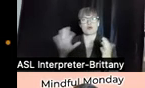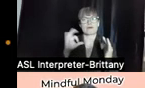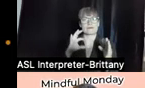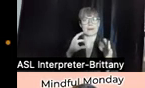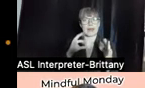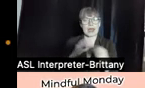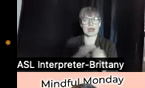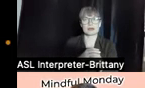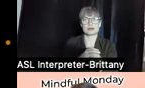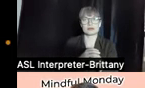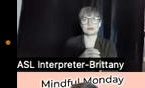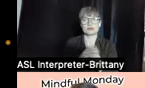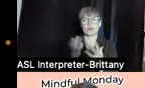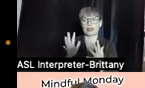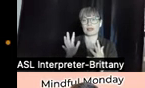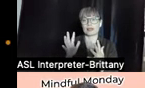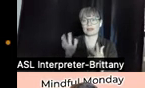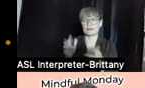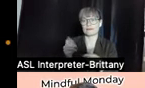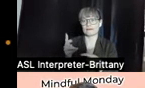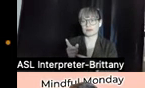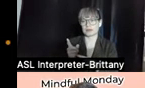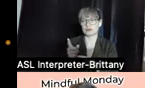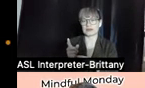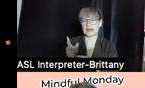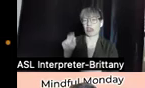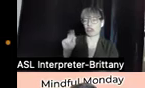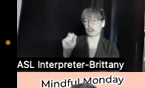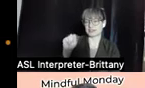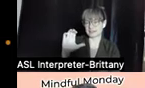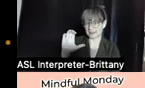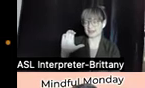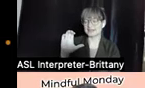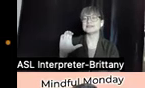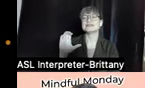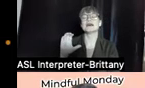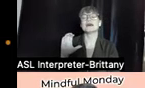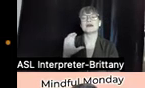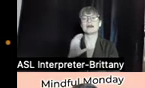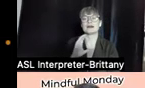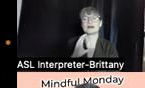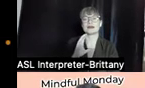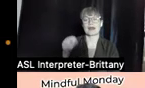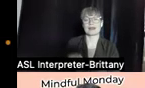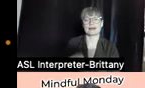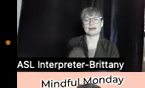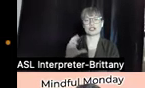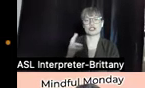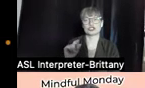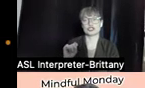encantaría sus aportaciones. Vamos a dejar esto. Va a estar aquí 30